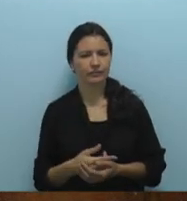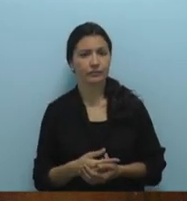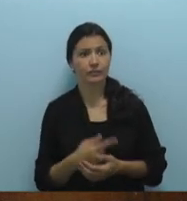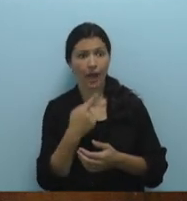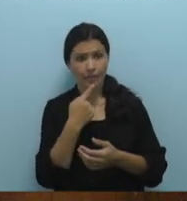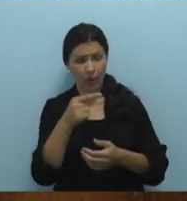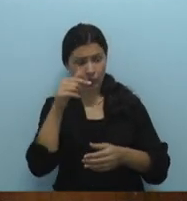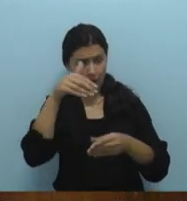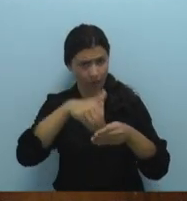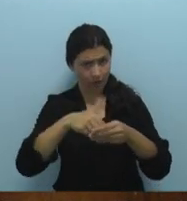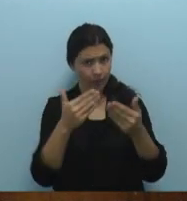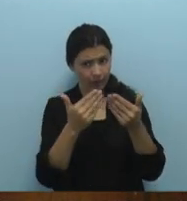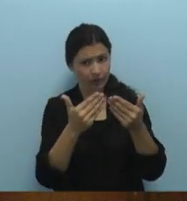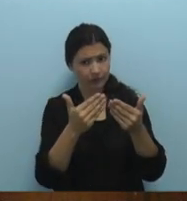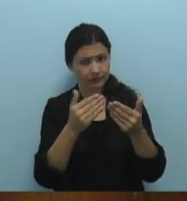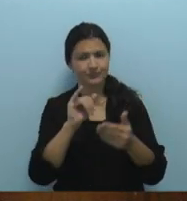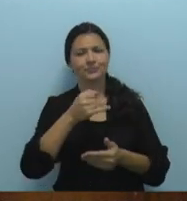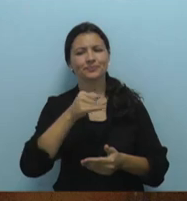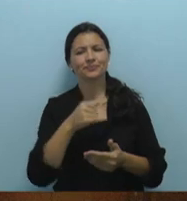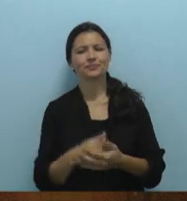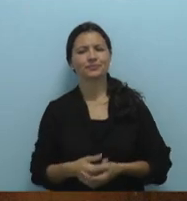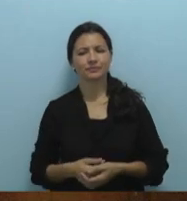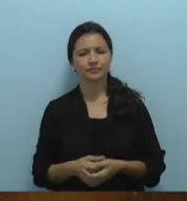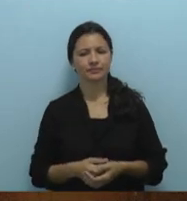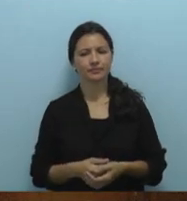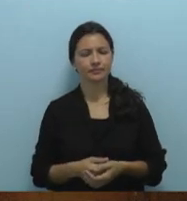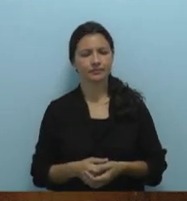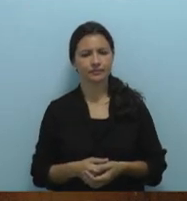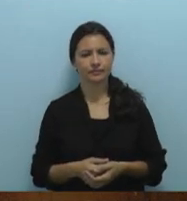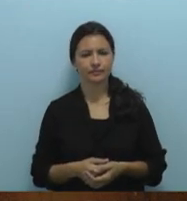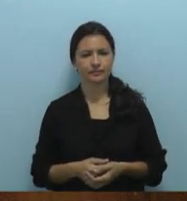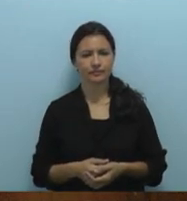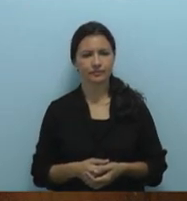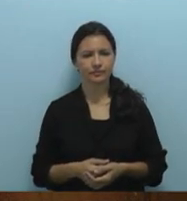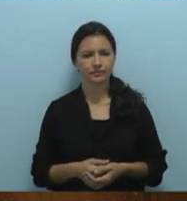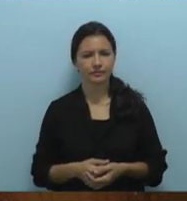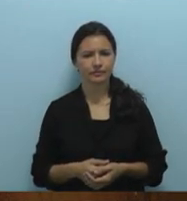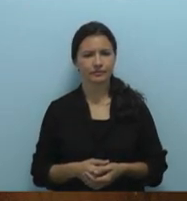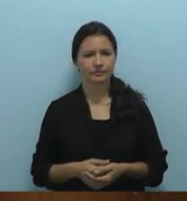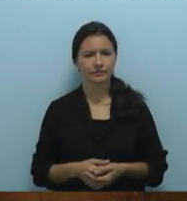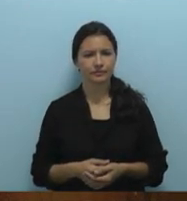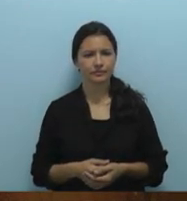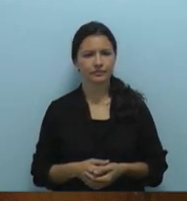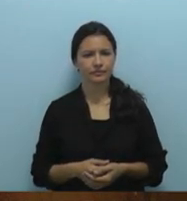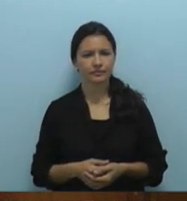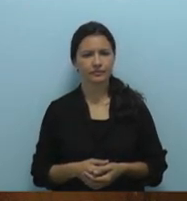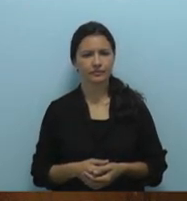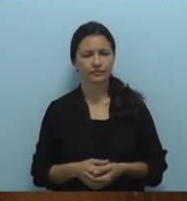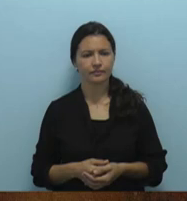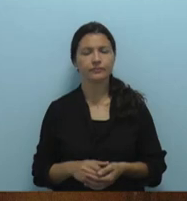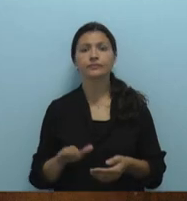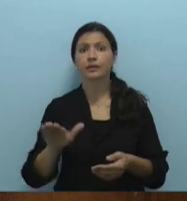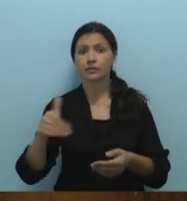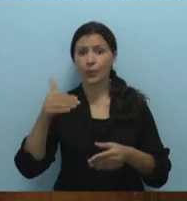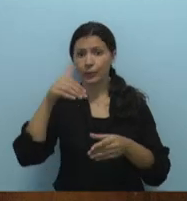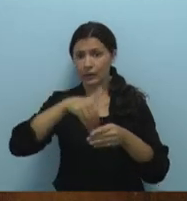tablas de este proyecto de ley aprobado. Si nadie va a hacer uso de la palabra, vamos